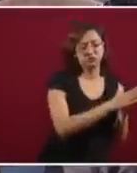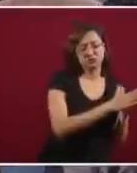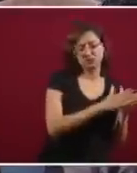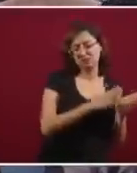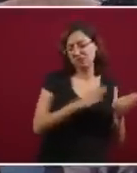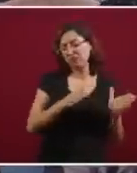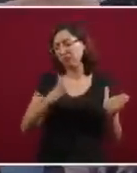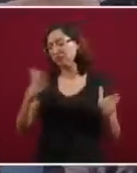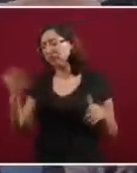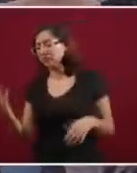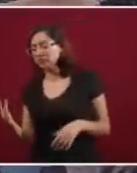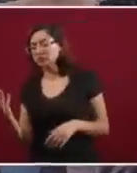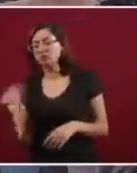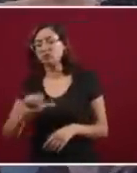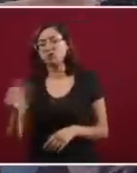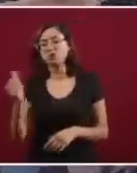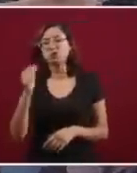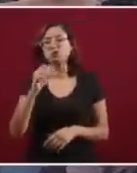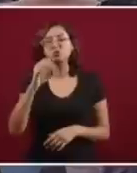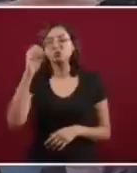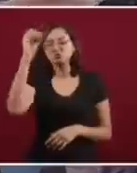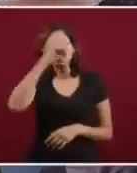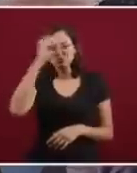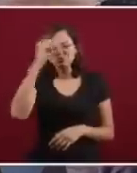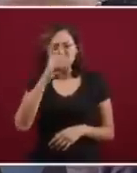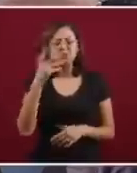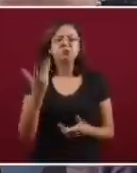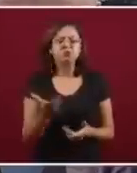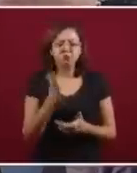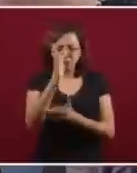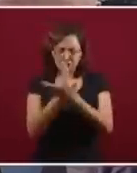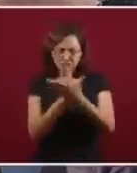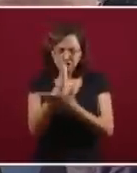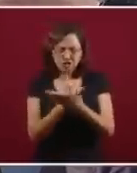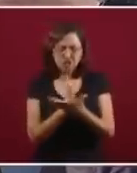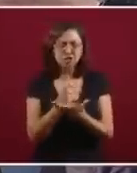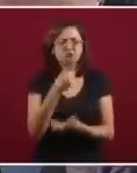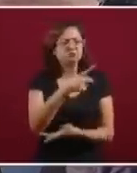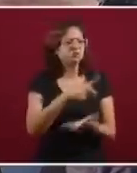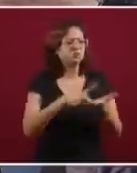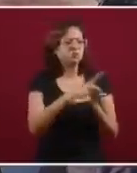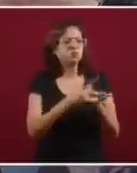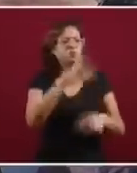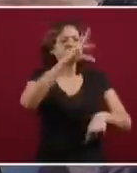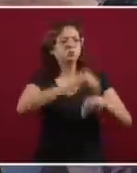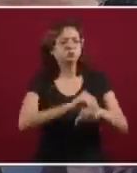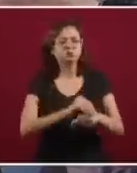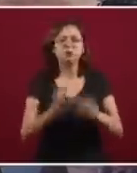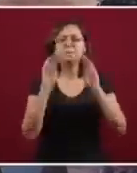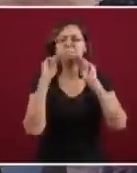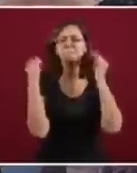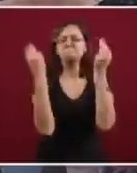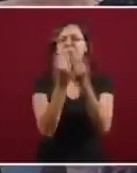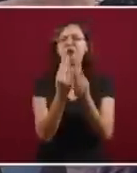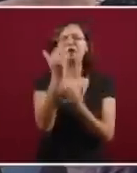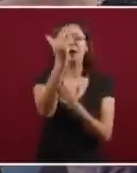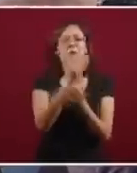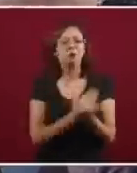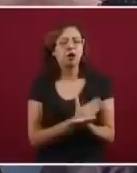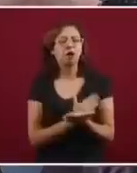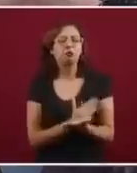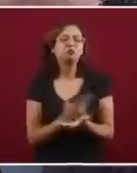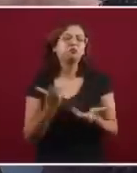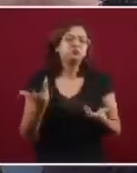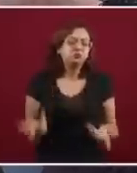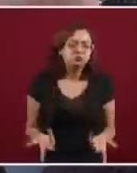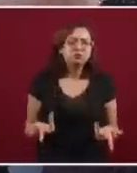lado en donde dice bueno además eso podría tener rendimientos de reducir la criminalidad al convertir los mercados ilegales en